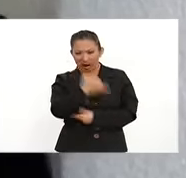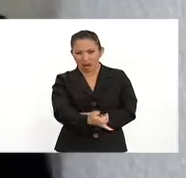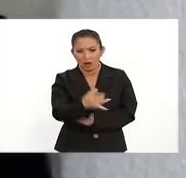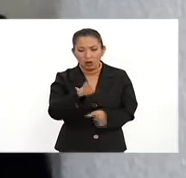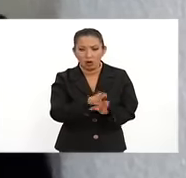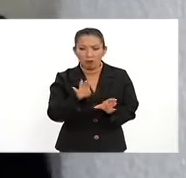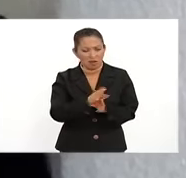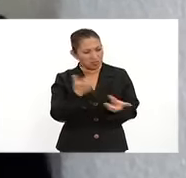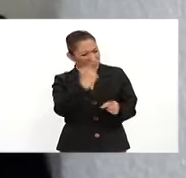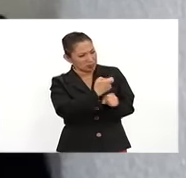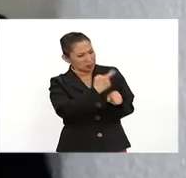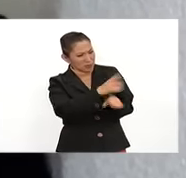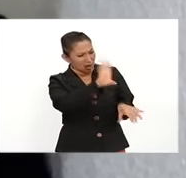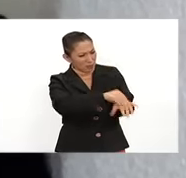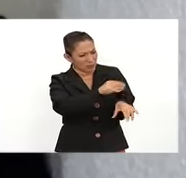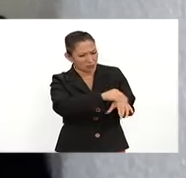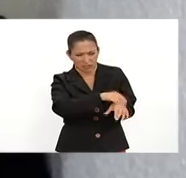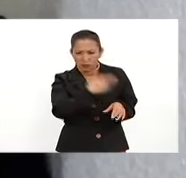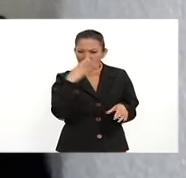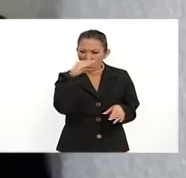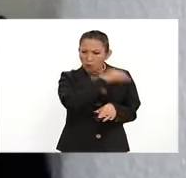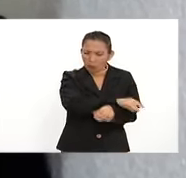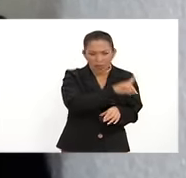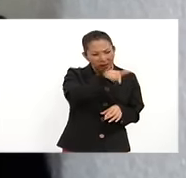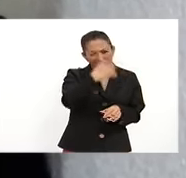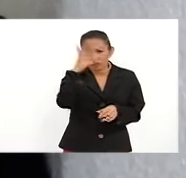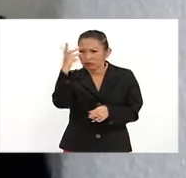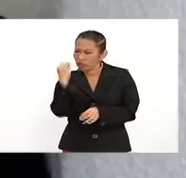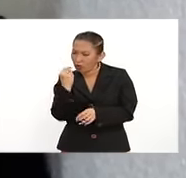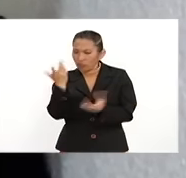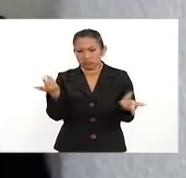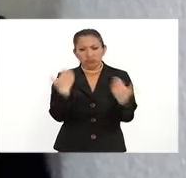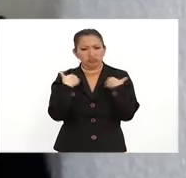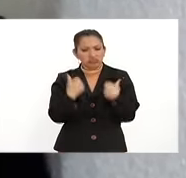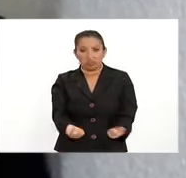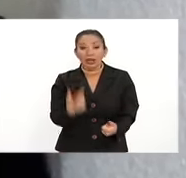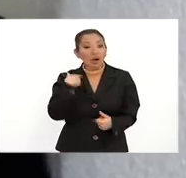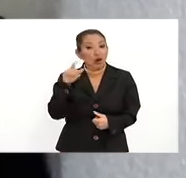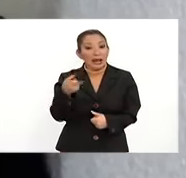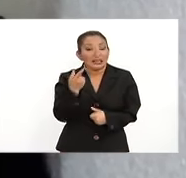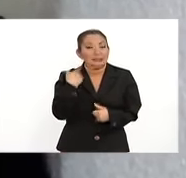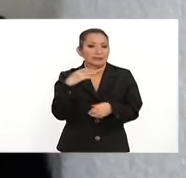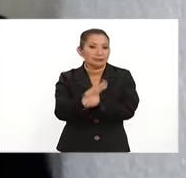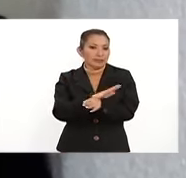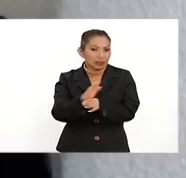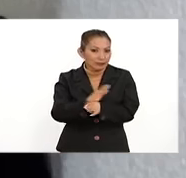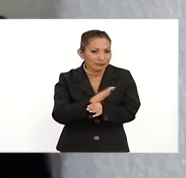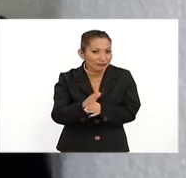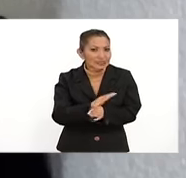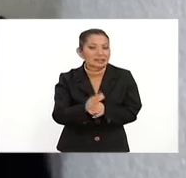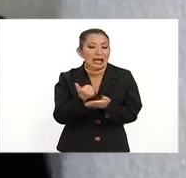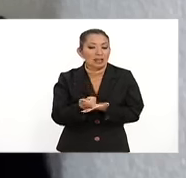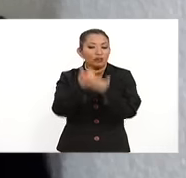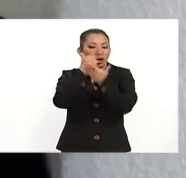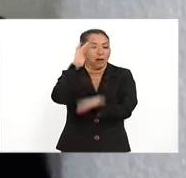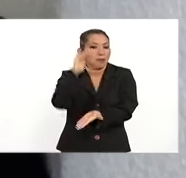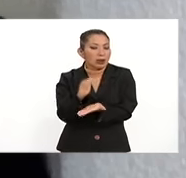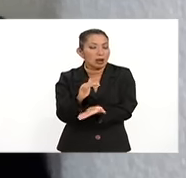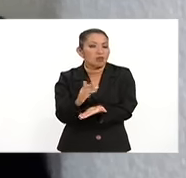un acto hostil hacia los cubanos, pero no, en efecto, es un acto que beneficia, que reduce